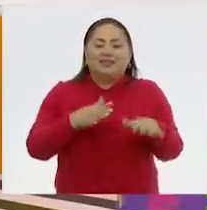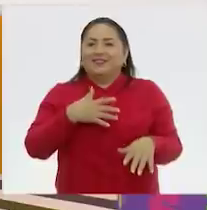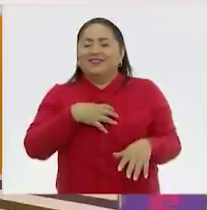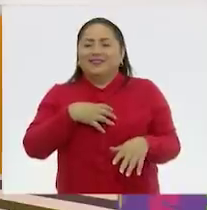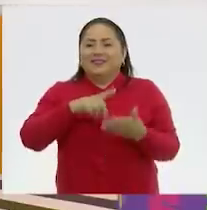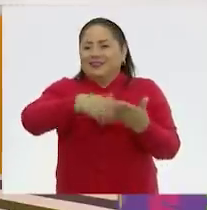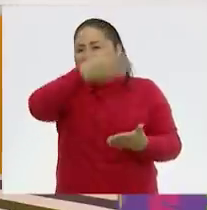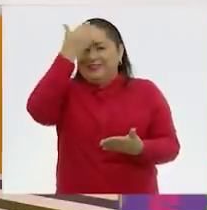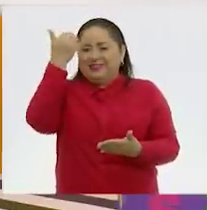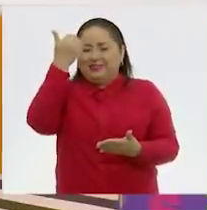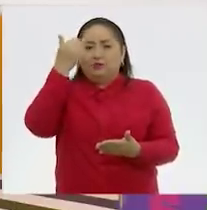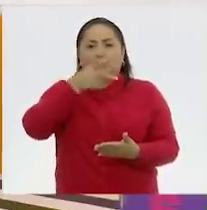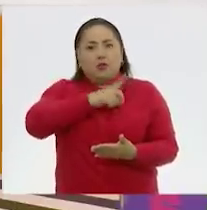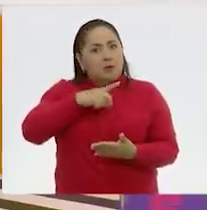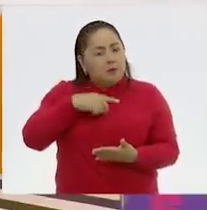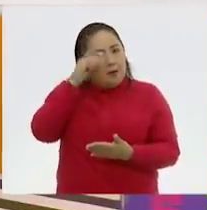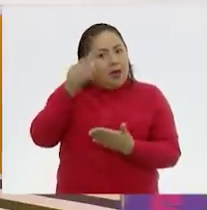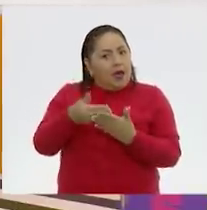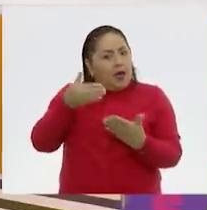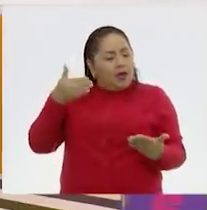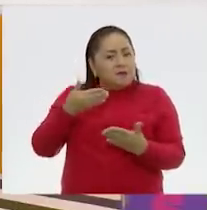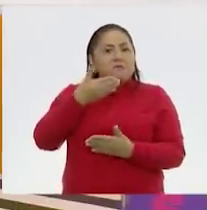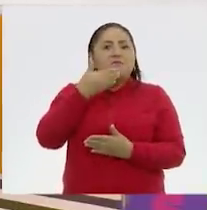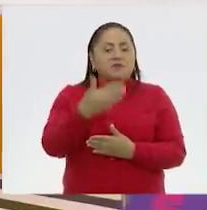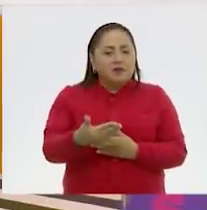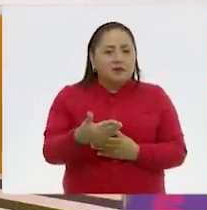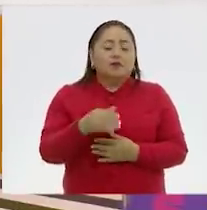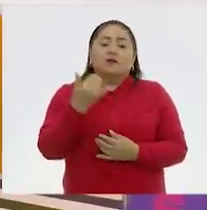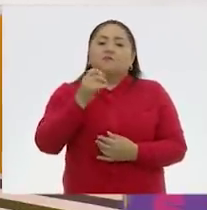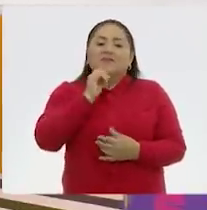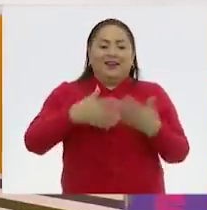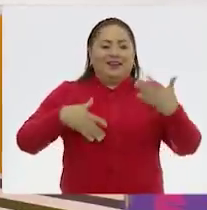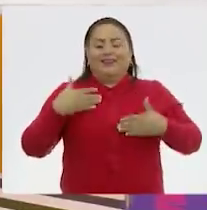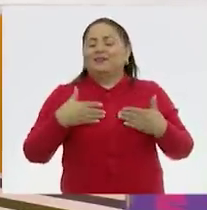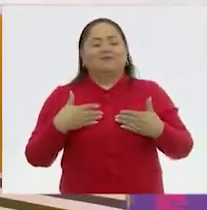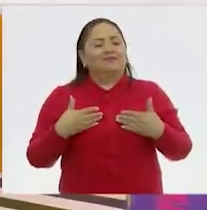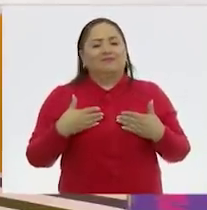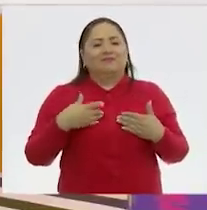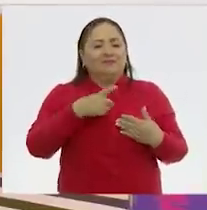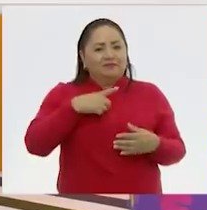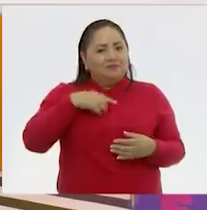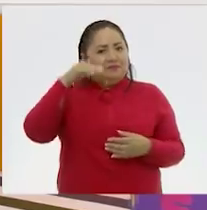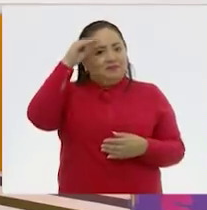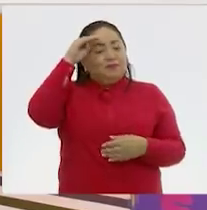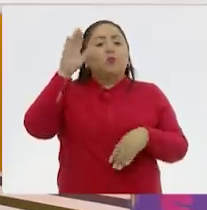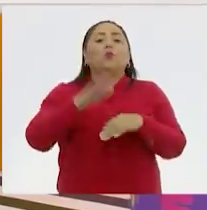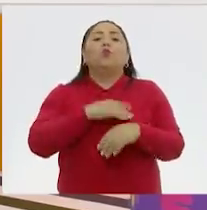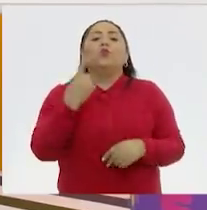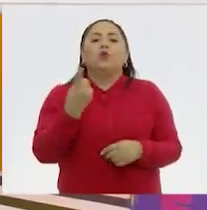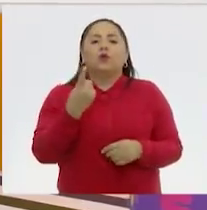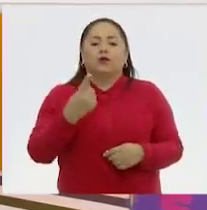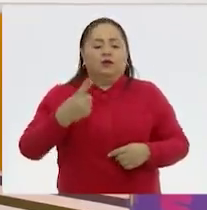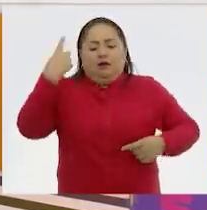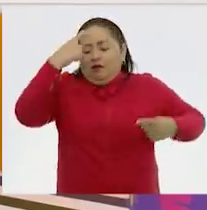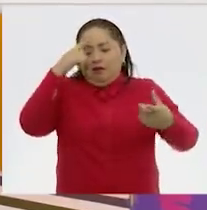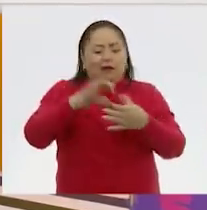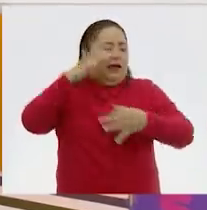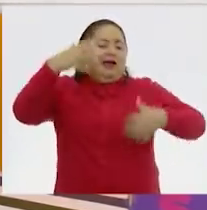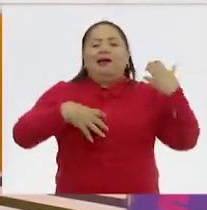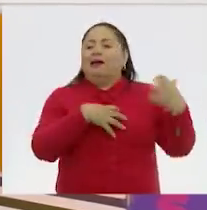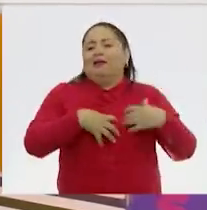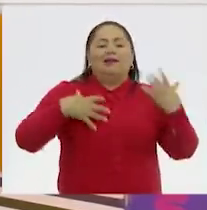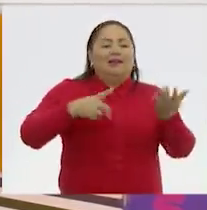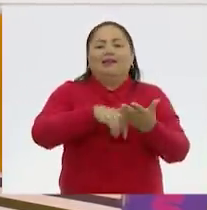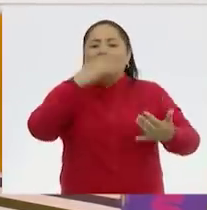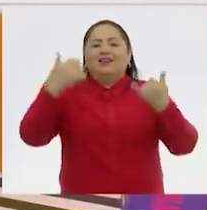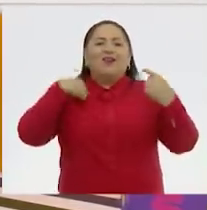nosotros tomemos una decisión incorrecta, inclusive la alegría. porque exacerbada, así, ya